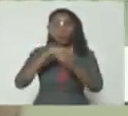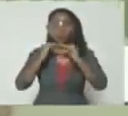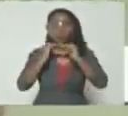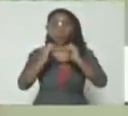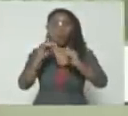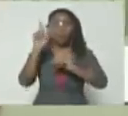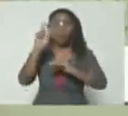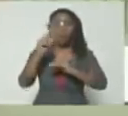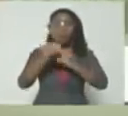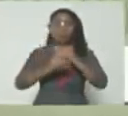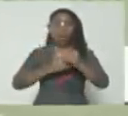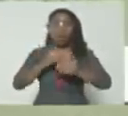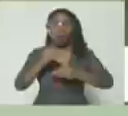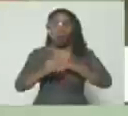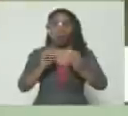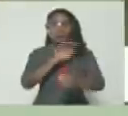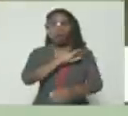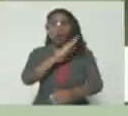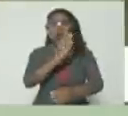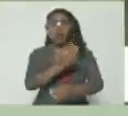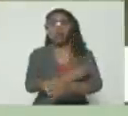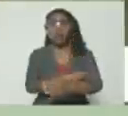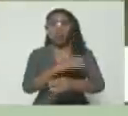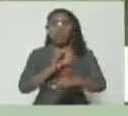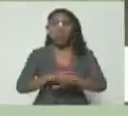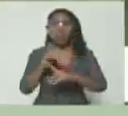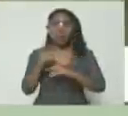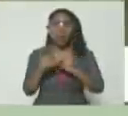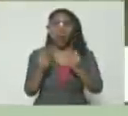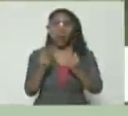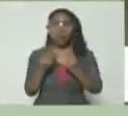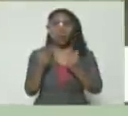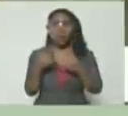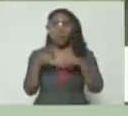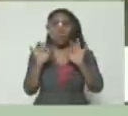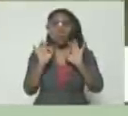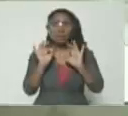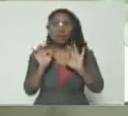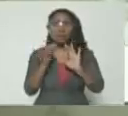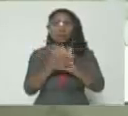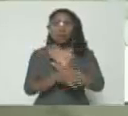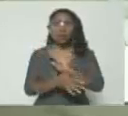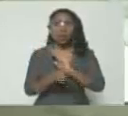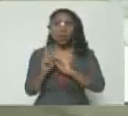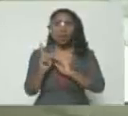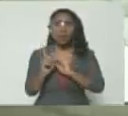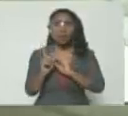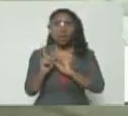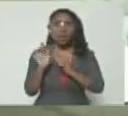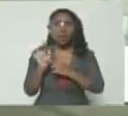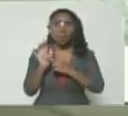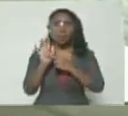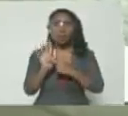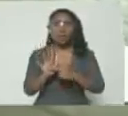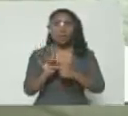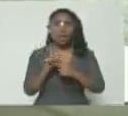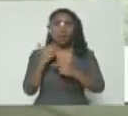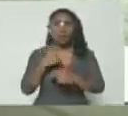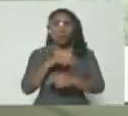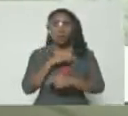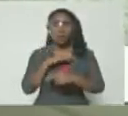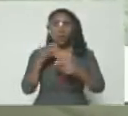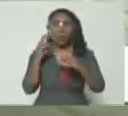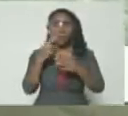se fortalecen, porque su economía es especialmente representada en nuestro